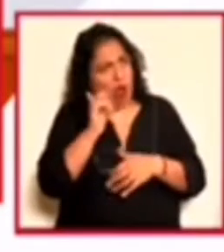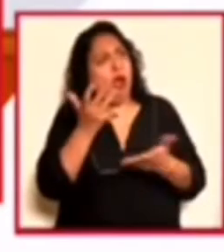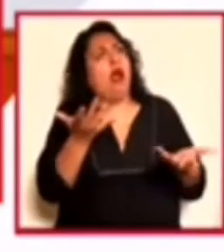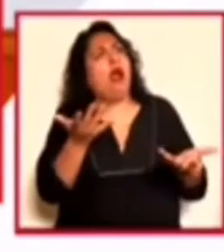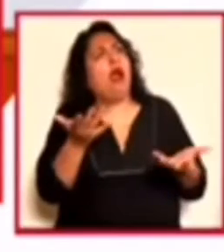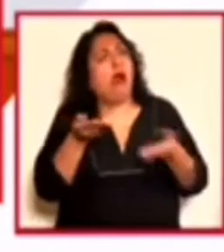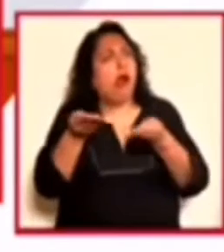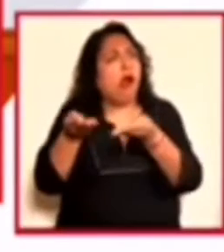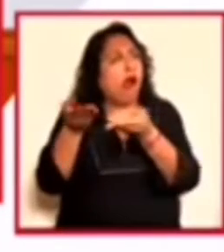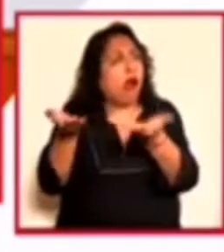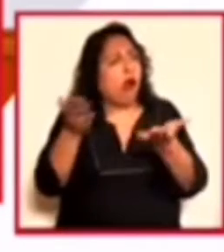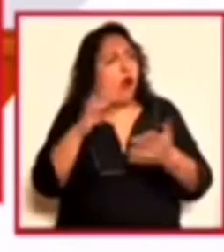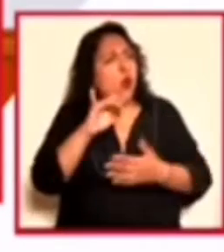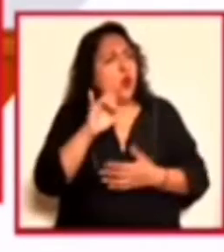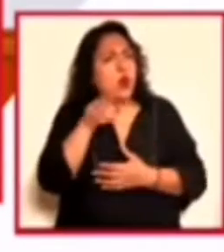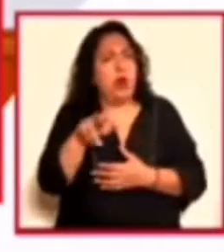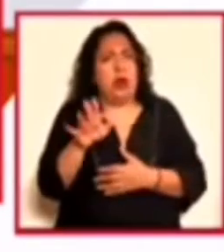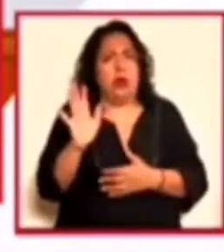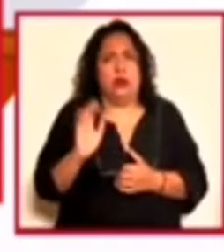Juan?